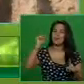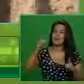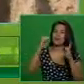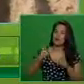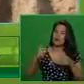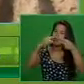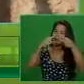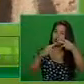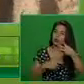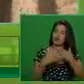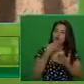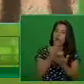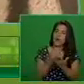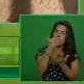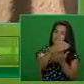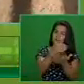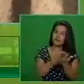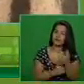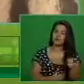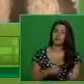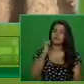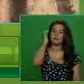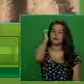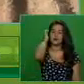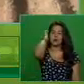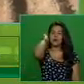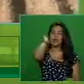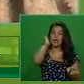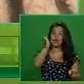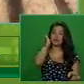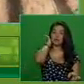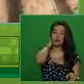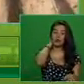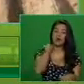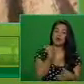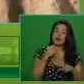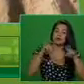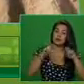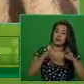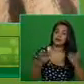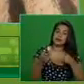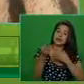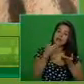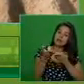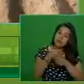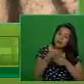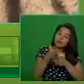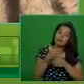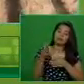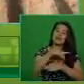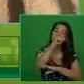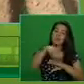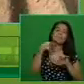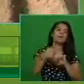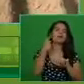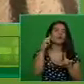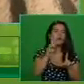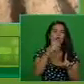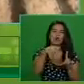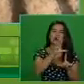diálogo, que no solamente un diálogo nacional, sino que en el momento que tú sientas en una mesa experiencia de distintos estados, ya